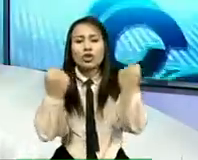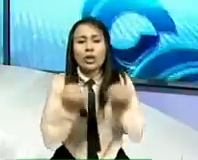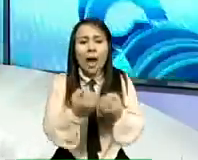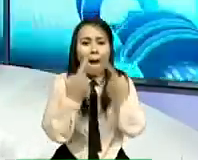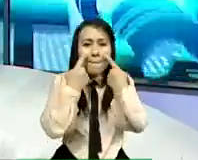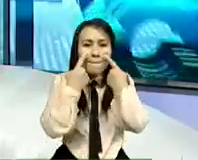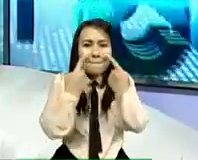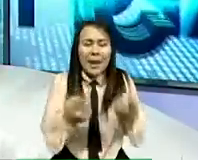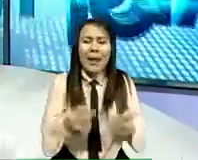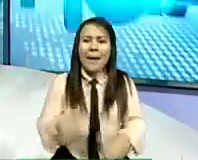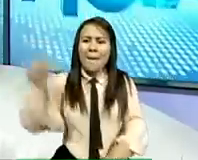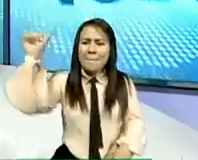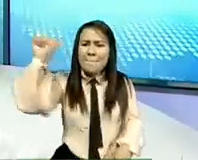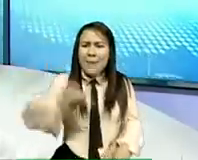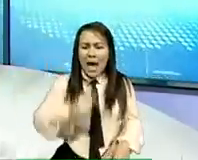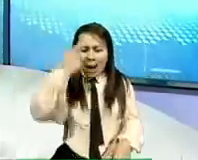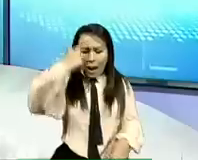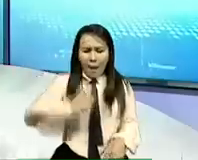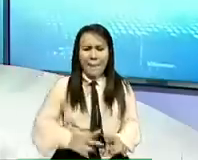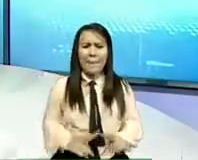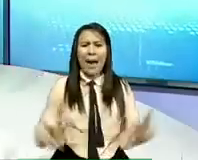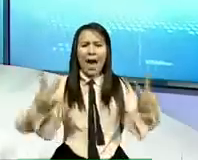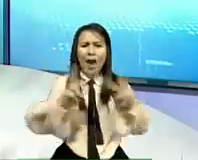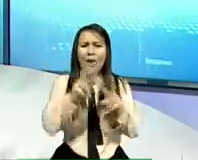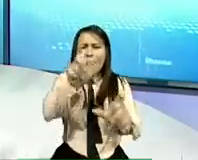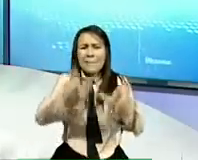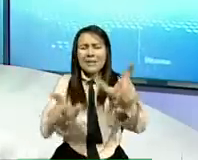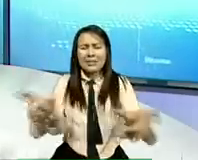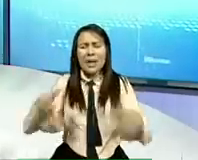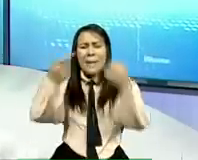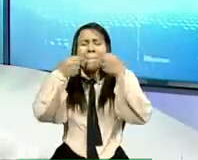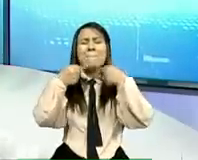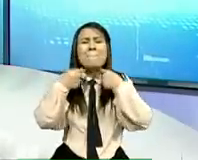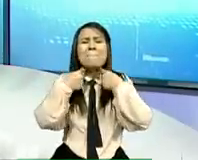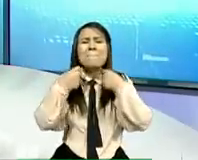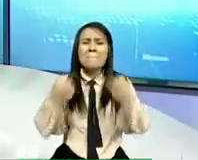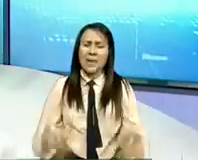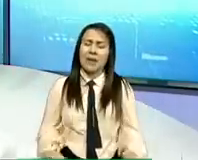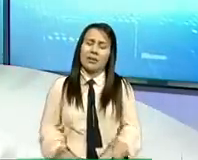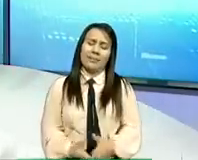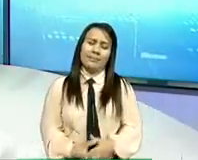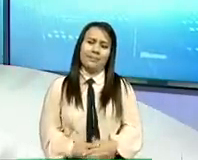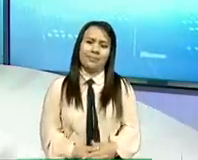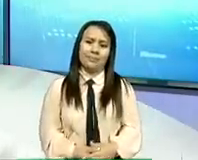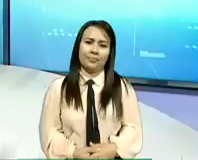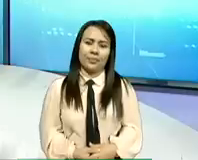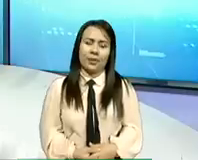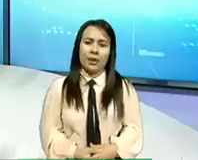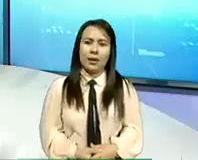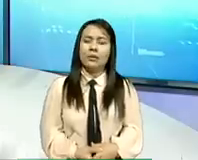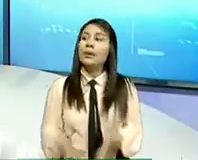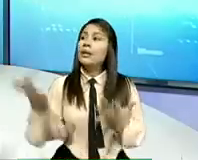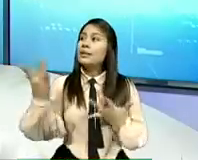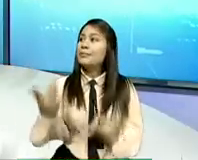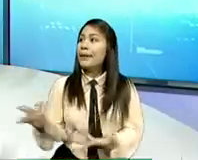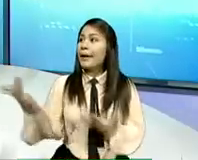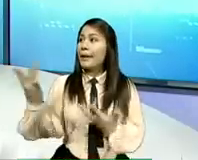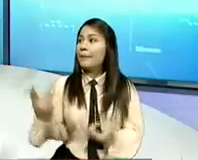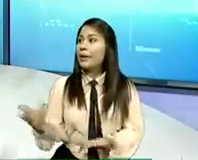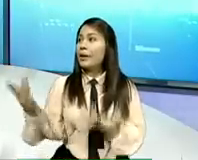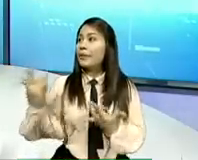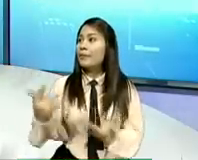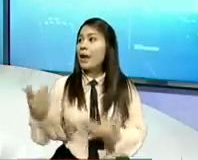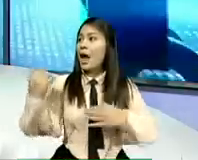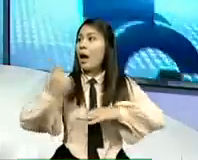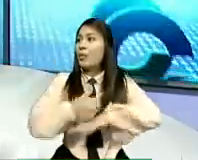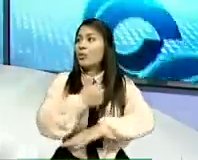de esa lacra moral en la que hemos caído y hay una situación de espera o de qué me importismo? Ya